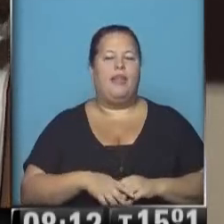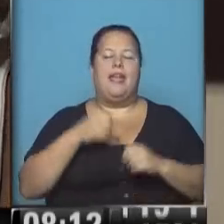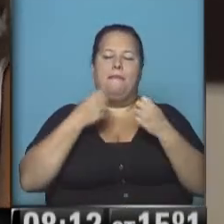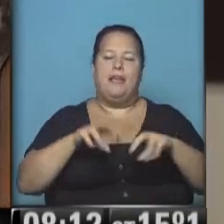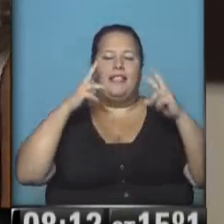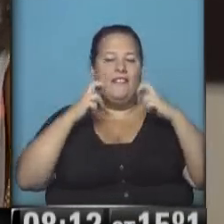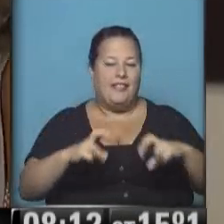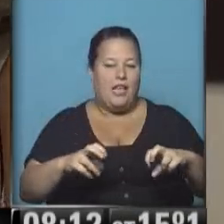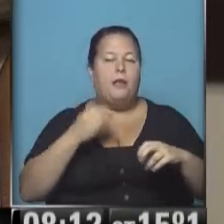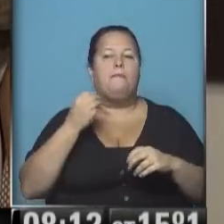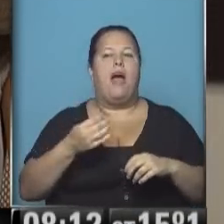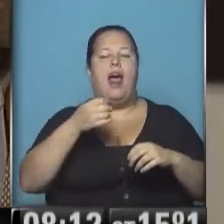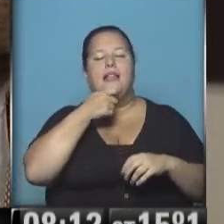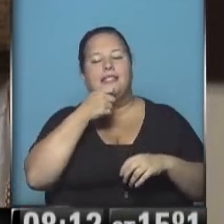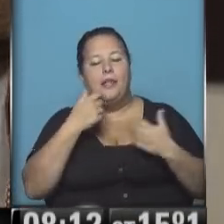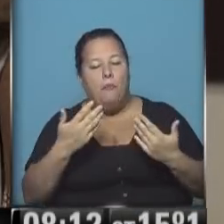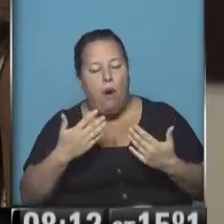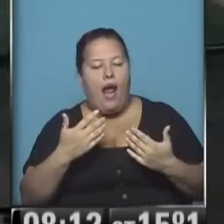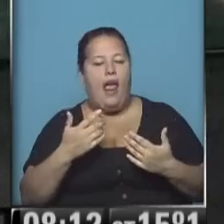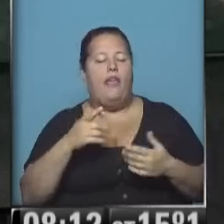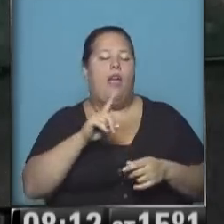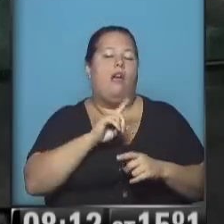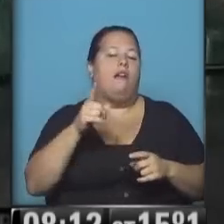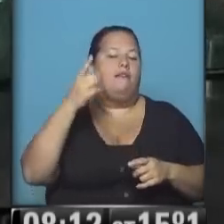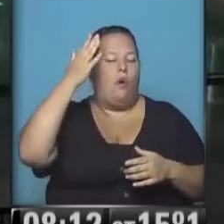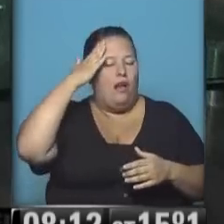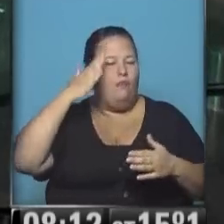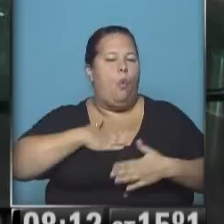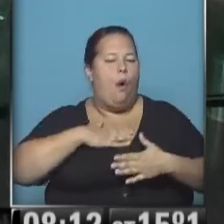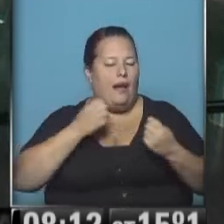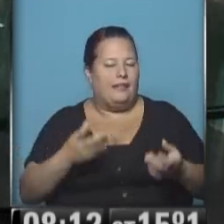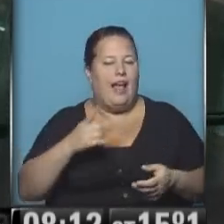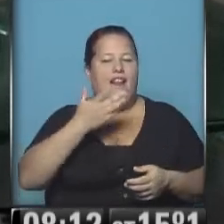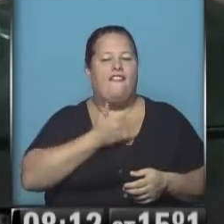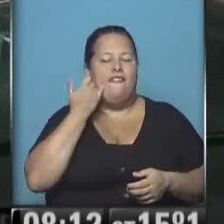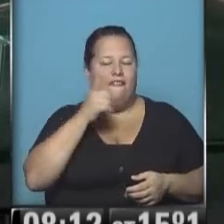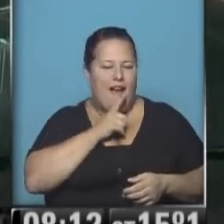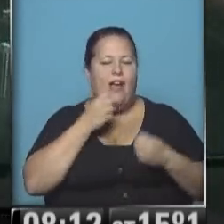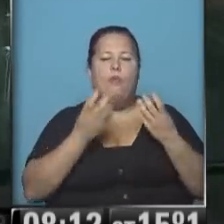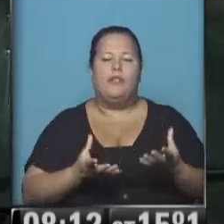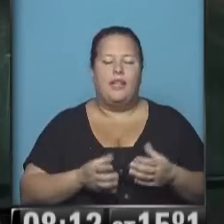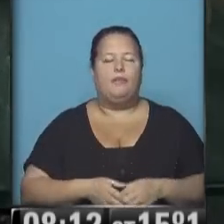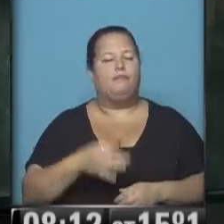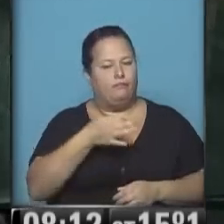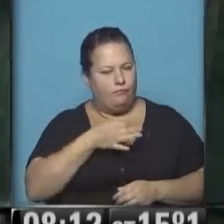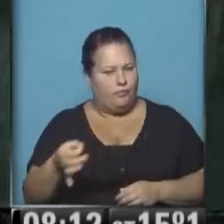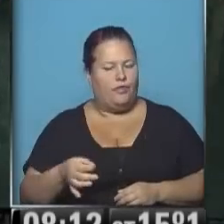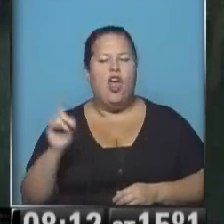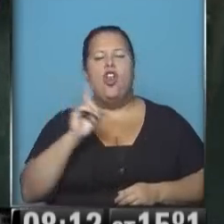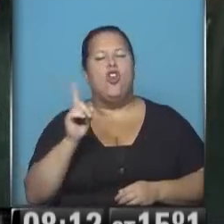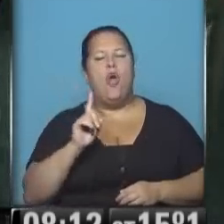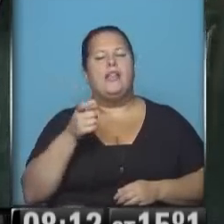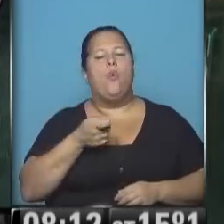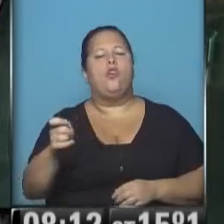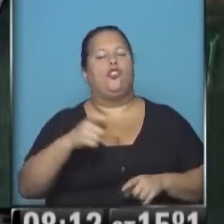investigación para determinar si está en capacidades sobre todo psicofísicas no el juez Carlos Fernando Cómo estás Es as no es que se AB un